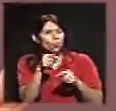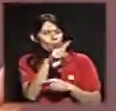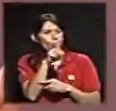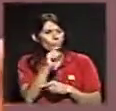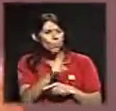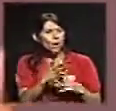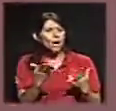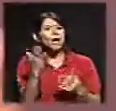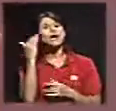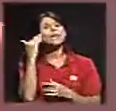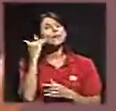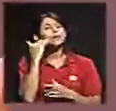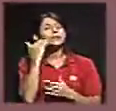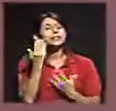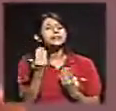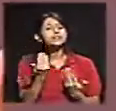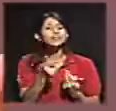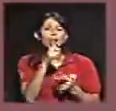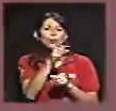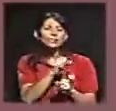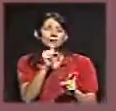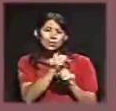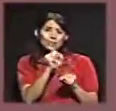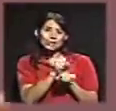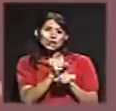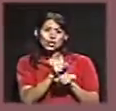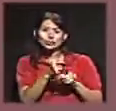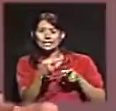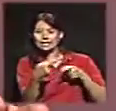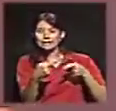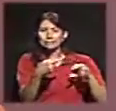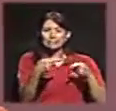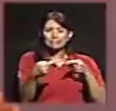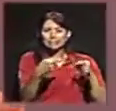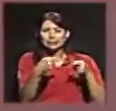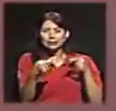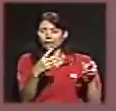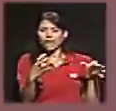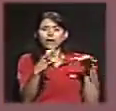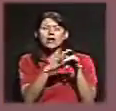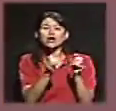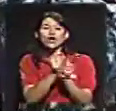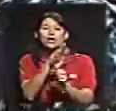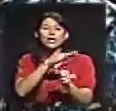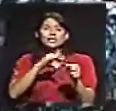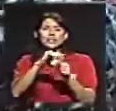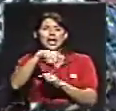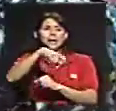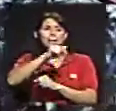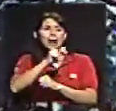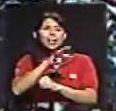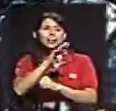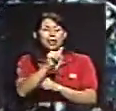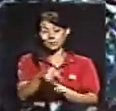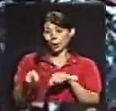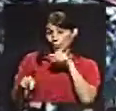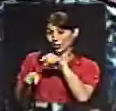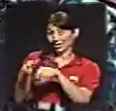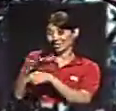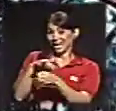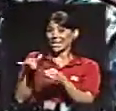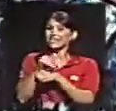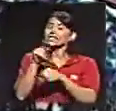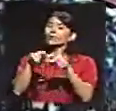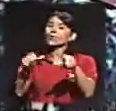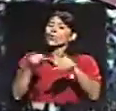a que haya una situación de controversia en torno a esta isla? Bueno, la Isla Plata es un santuario